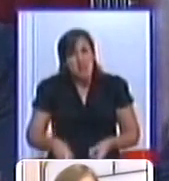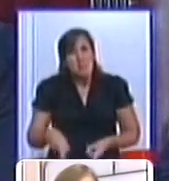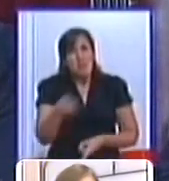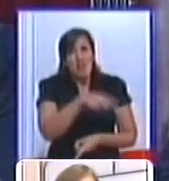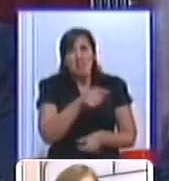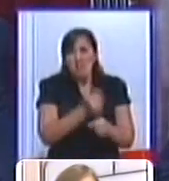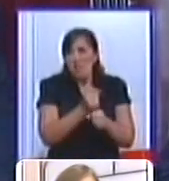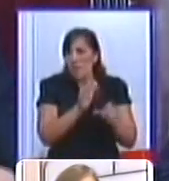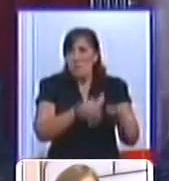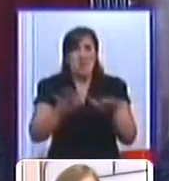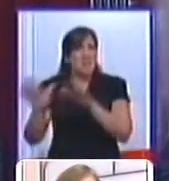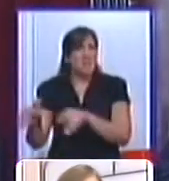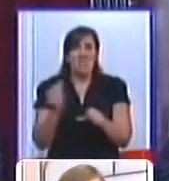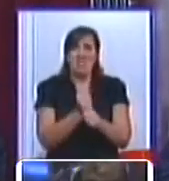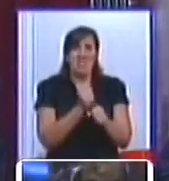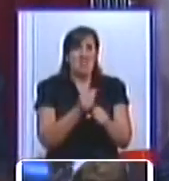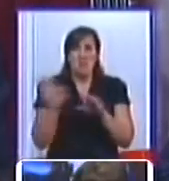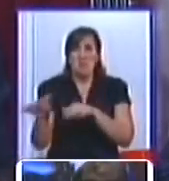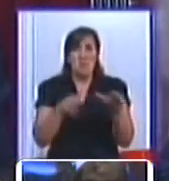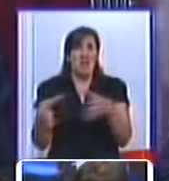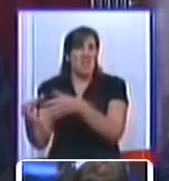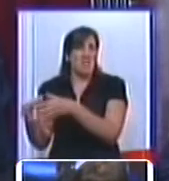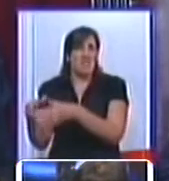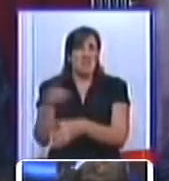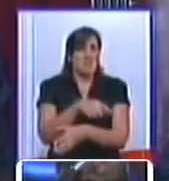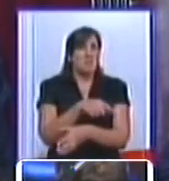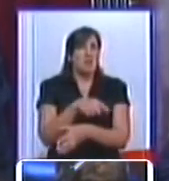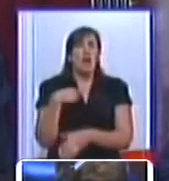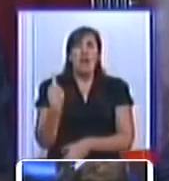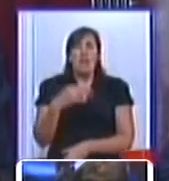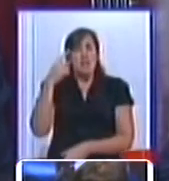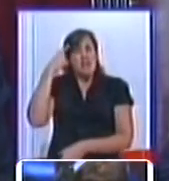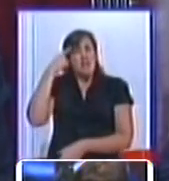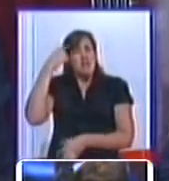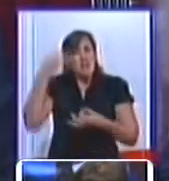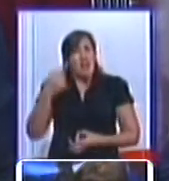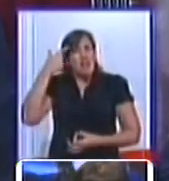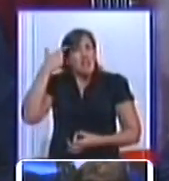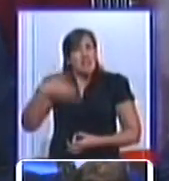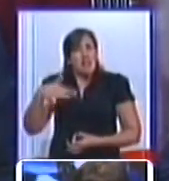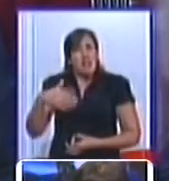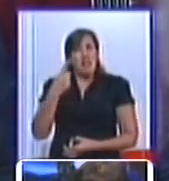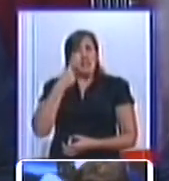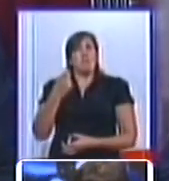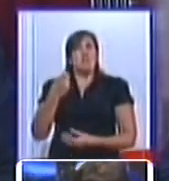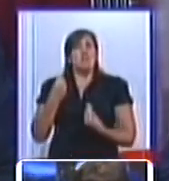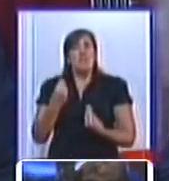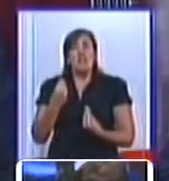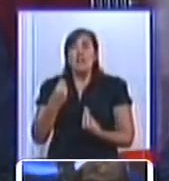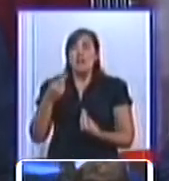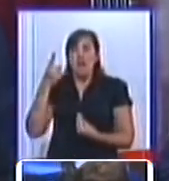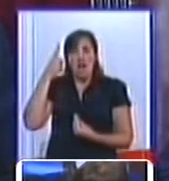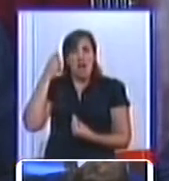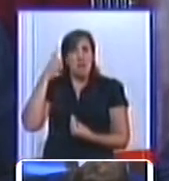son también trabajadores. Y además, ser lo suficientemente inteligentes para advertir que precisamente las